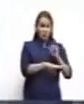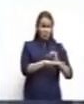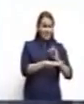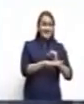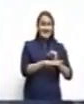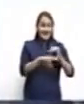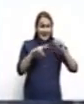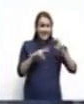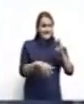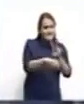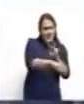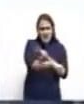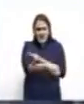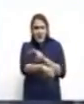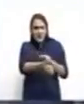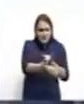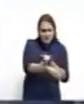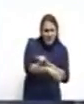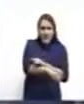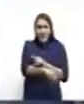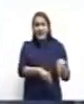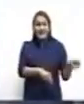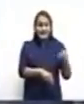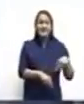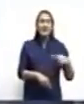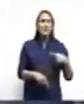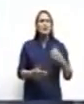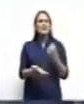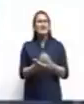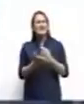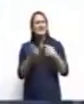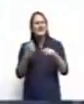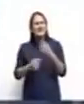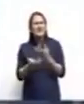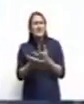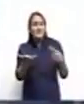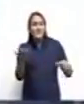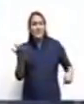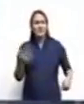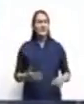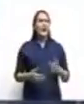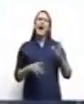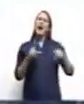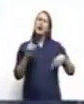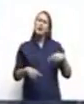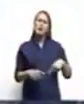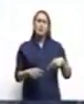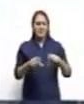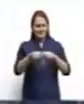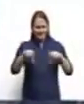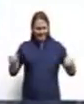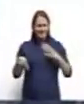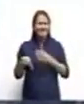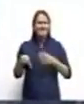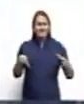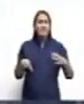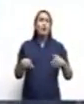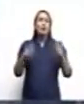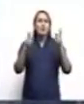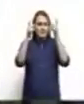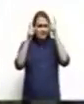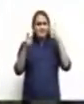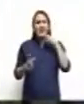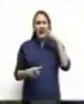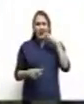INVIMA, lanzó una campaña de prevención sobre el consumo y compra de la cadena de frigos, cárnicos y bovinos. Caterín Castaño nos tiene la